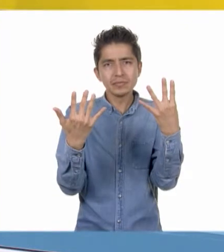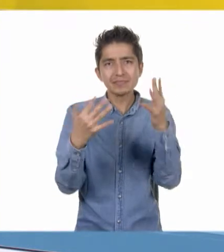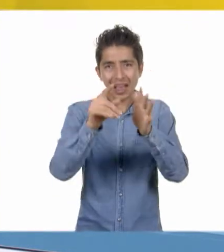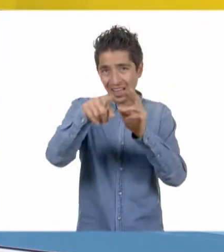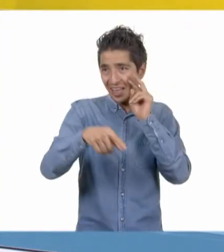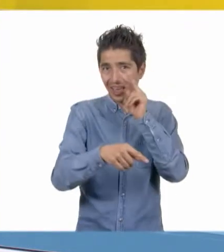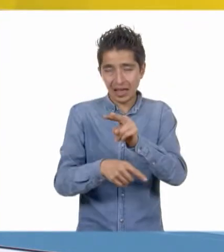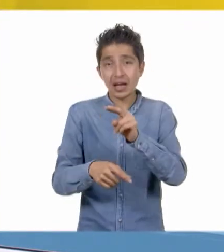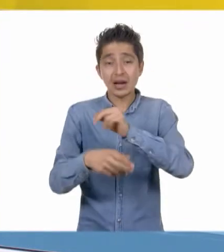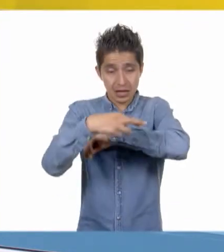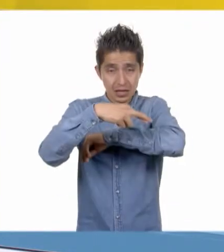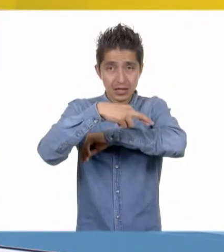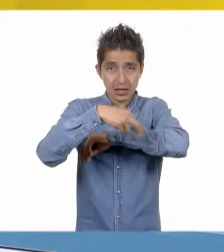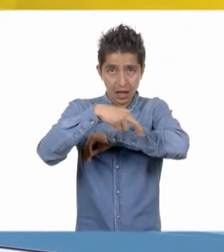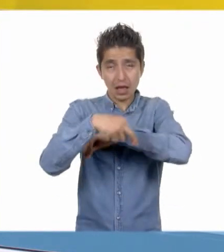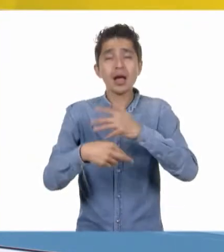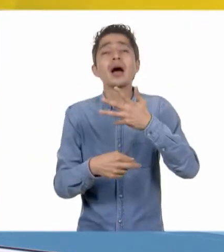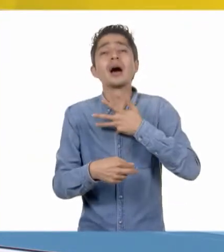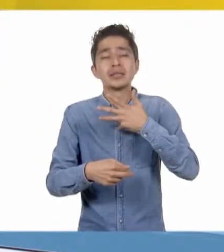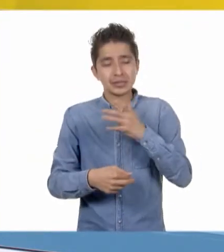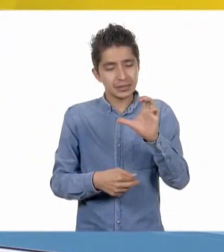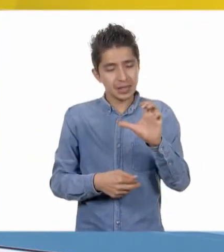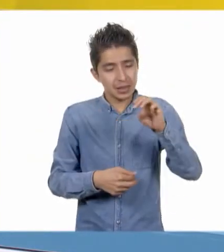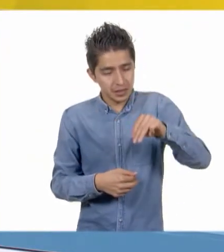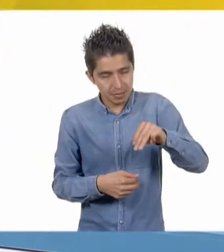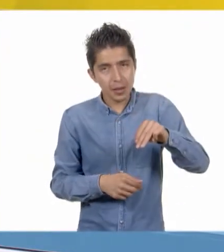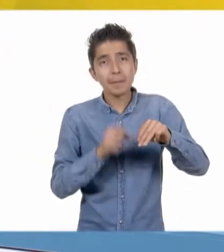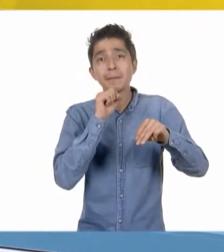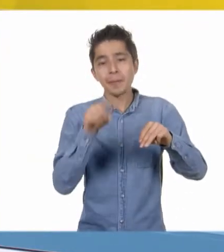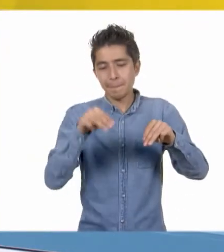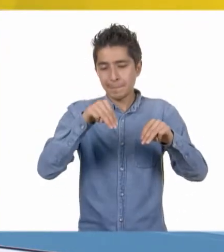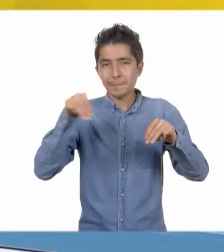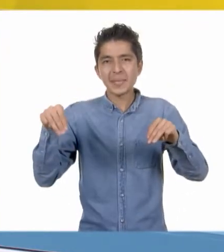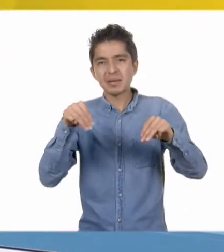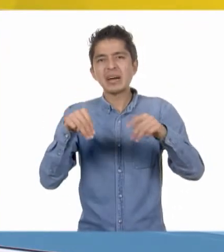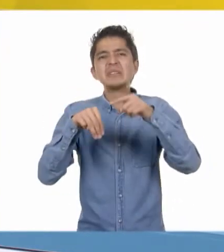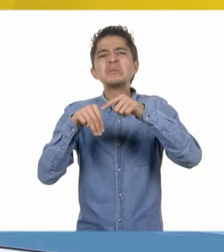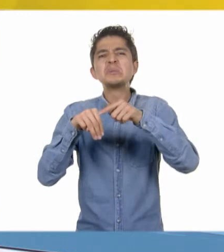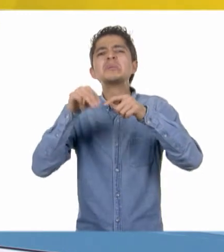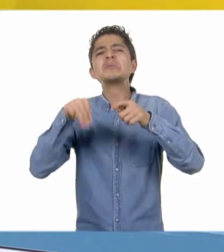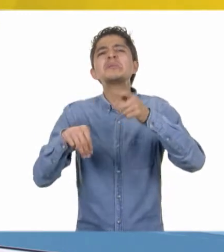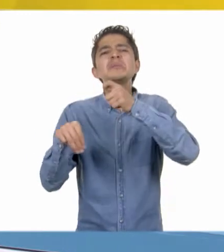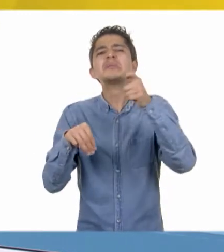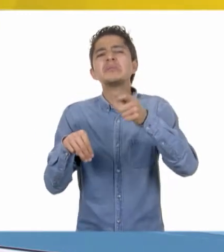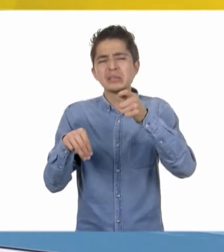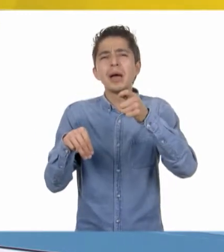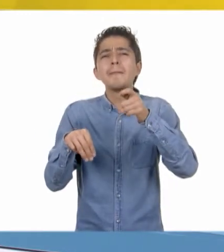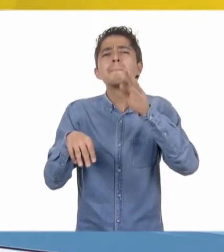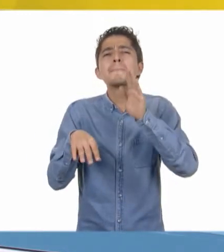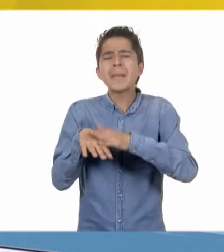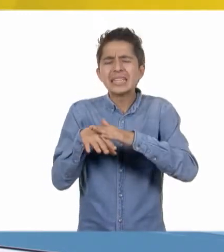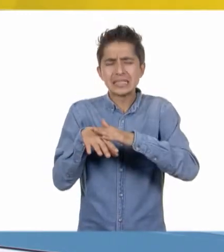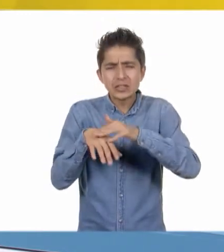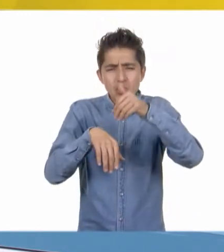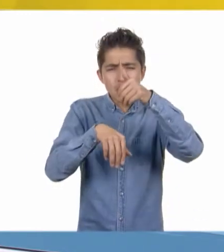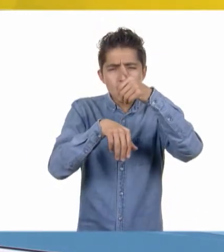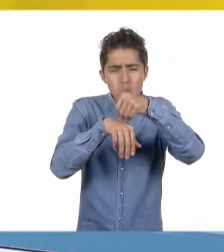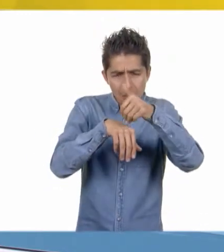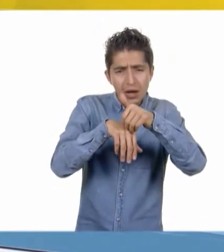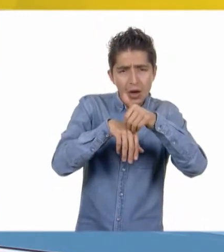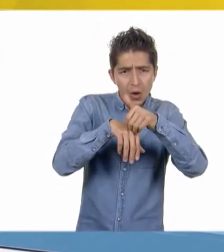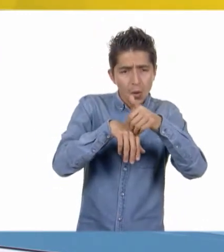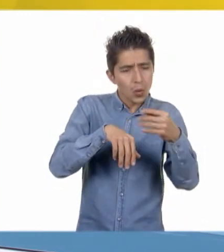regla encontramos centímetros y milímetros. Los milímetros son pequeñas divisiones que se hacen entre un número y